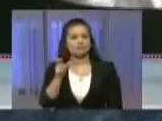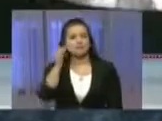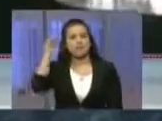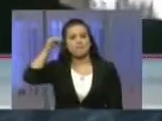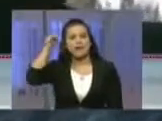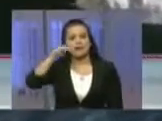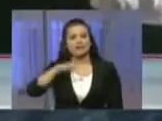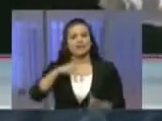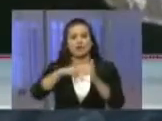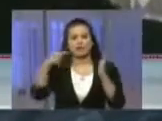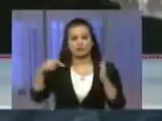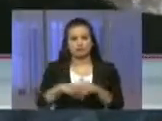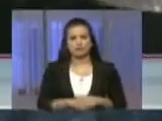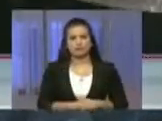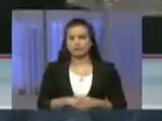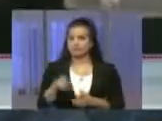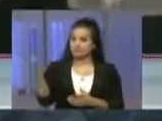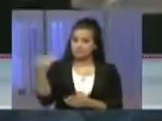Robinson